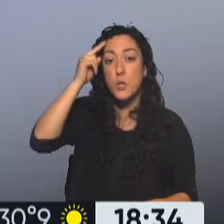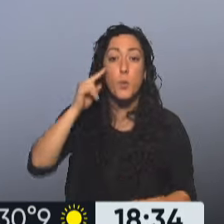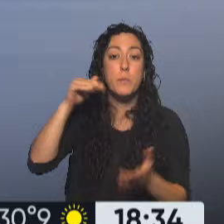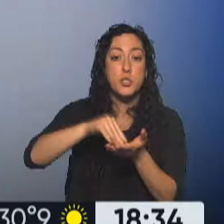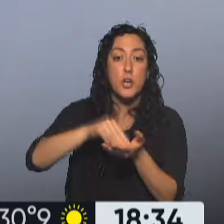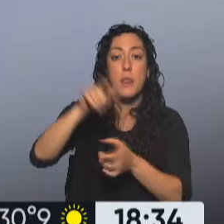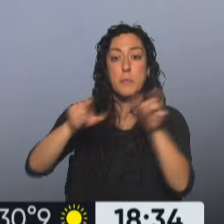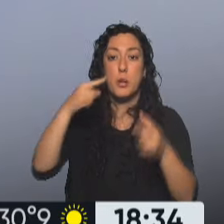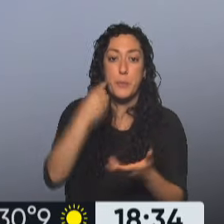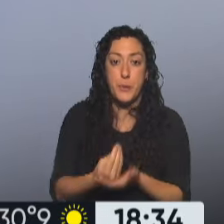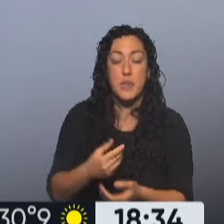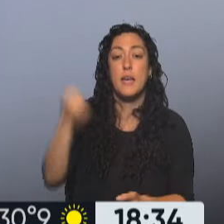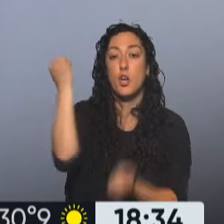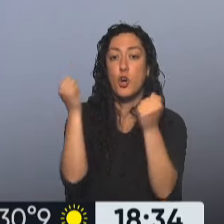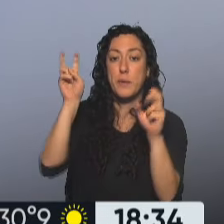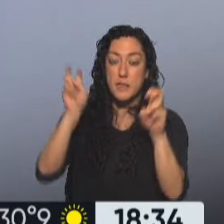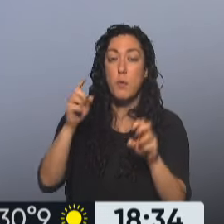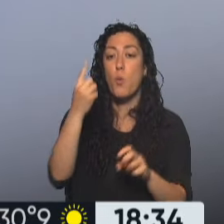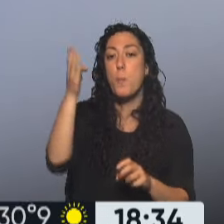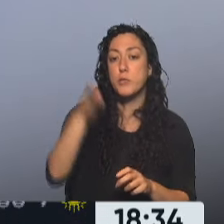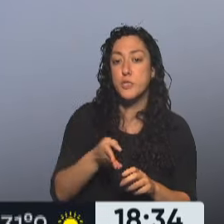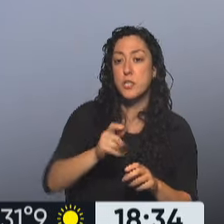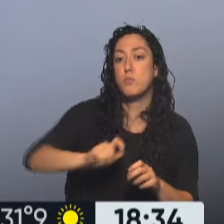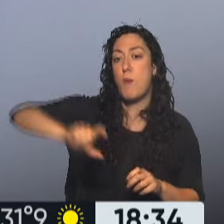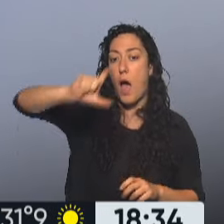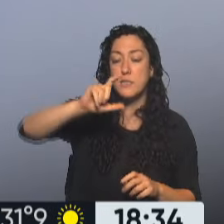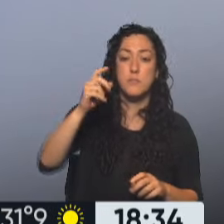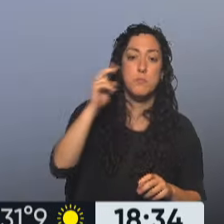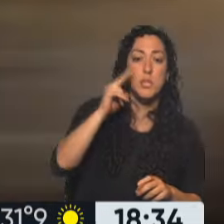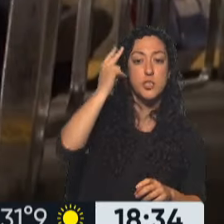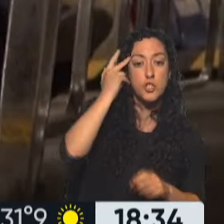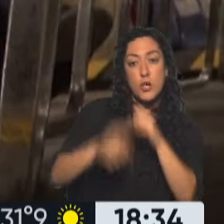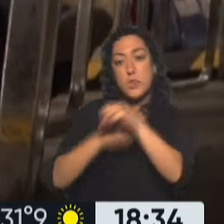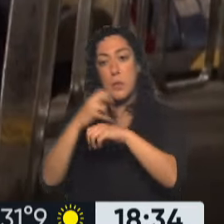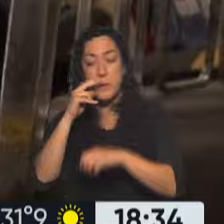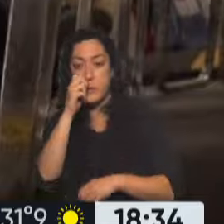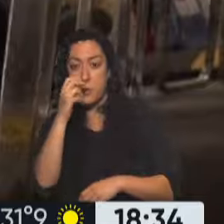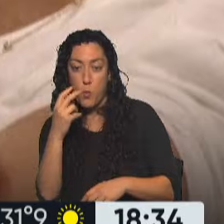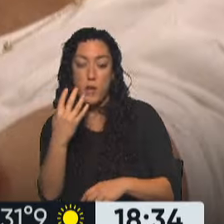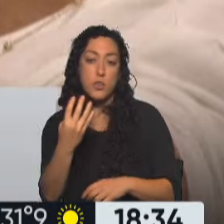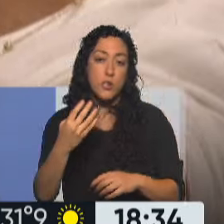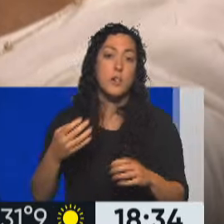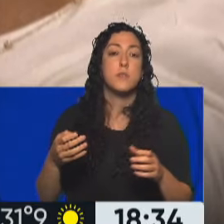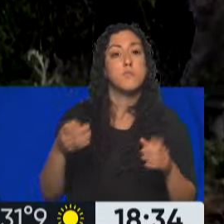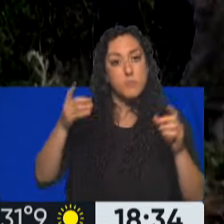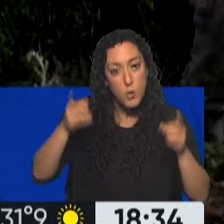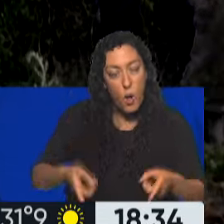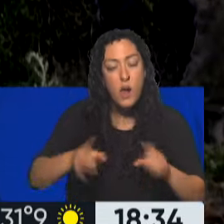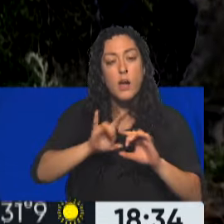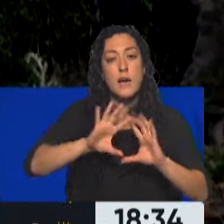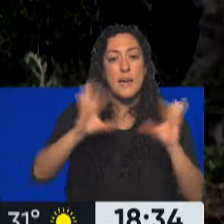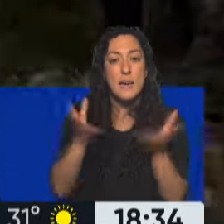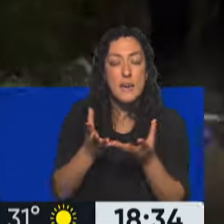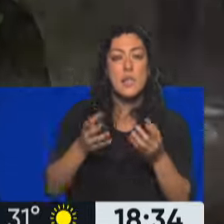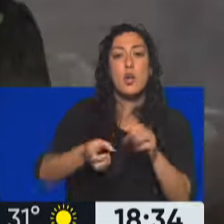personas. La economía creció el 1% durante el mandato de AMLO, pese a la crisis que generaron la pandemia de COVID y la guerra